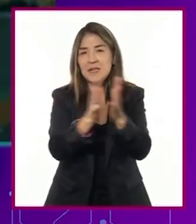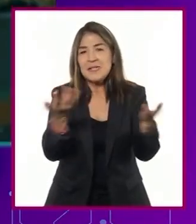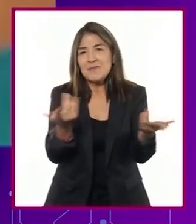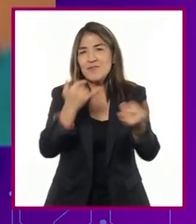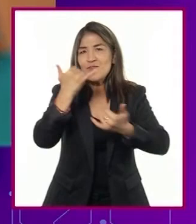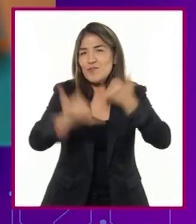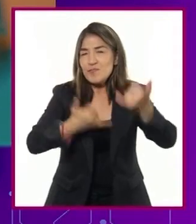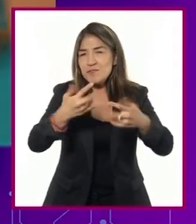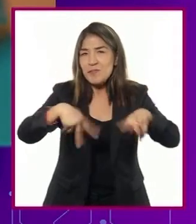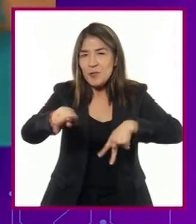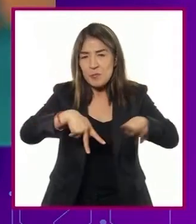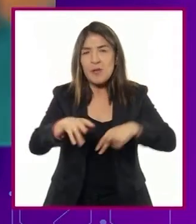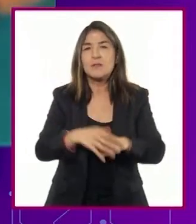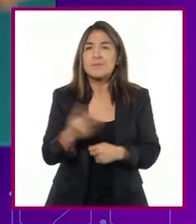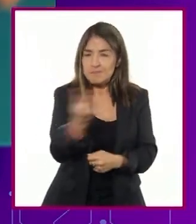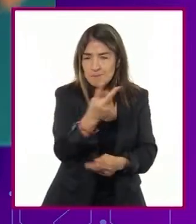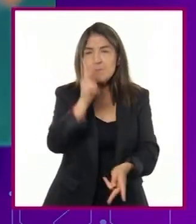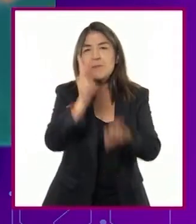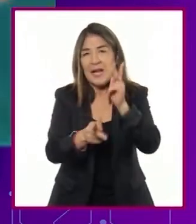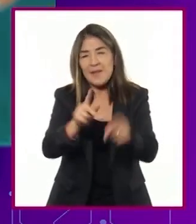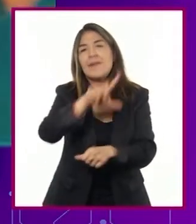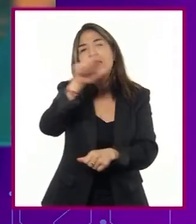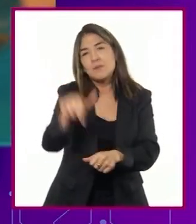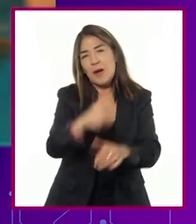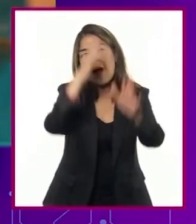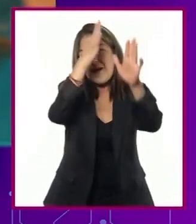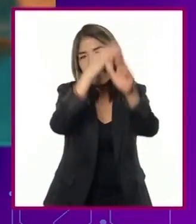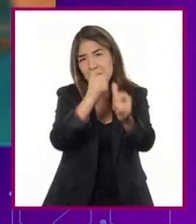Háblenlo y lleguen a un acuerdo.